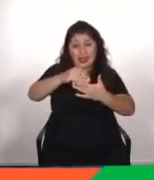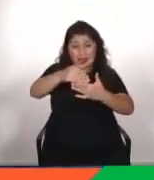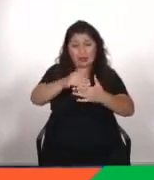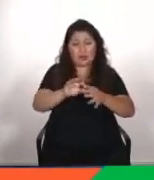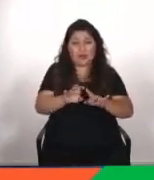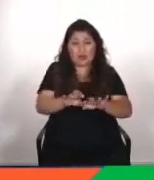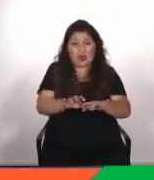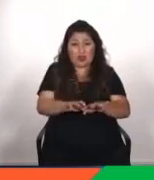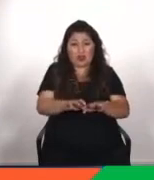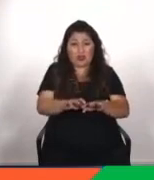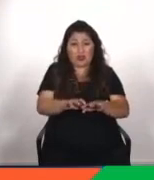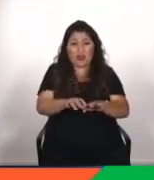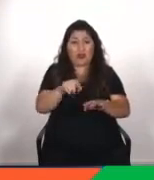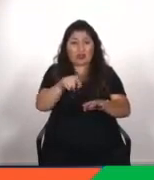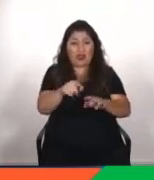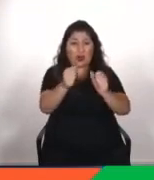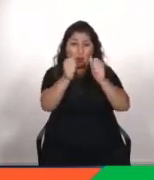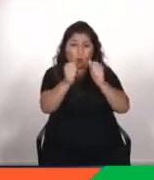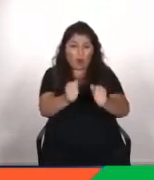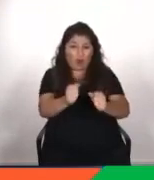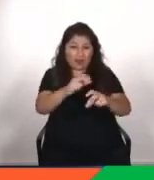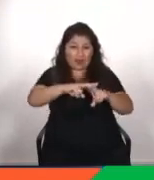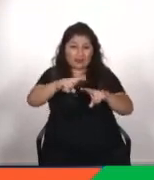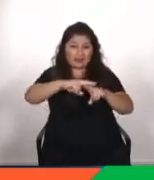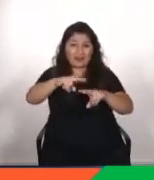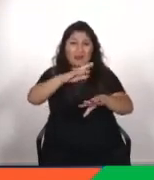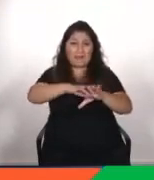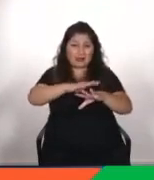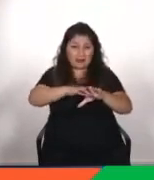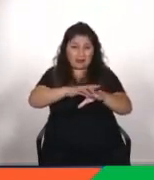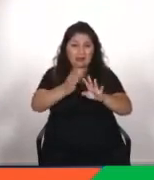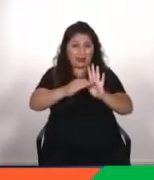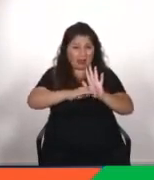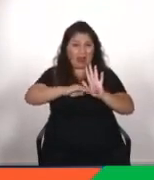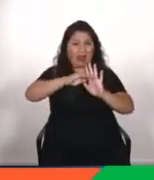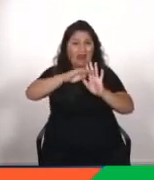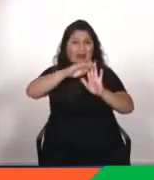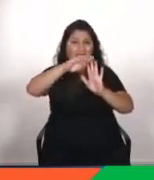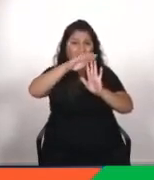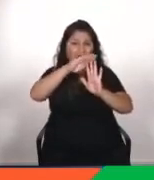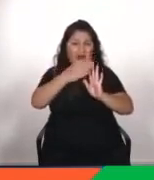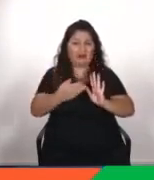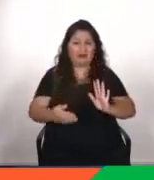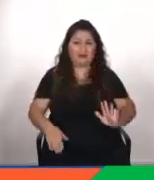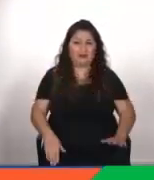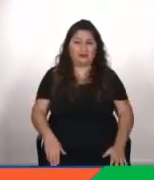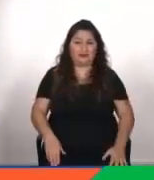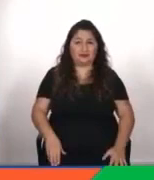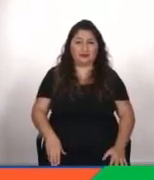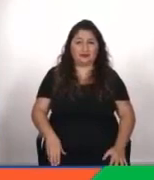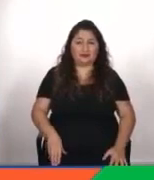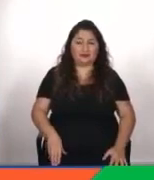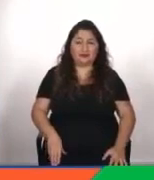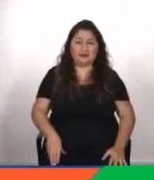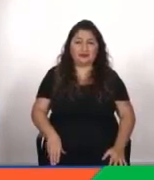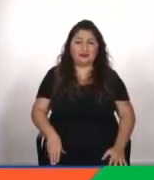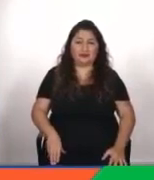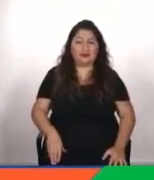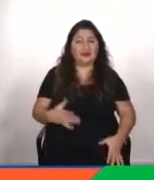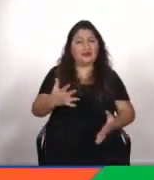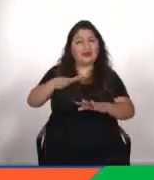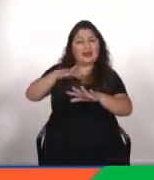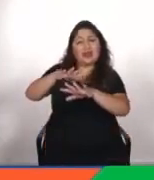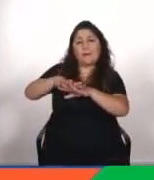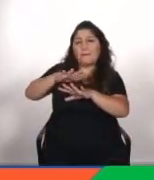capaces de alguna forma de hacer matemáticas a este nivel, ¿no? A este nivel más abstracto. Excelente. Oye, las matemáticas